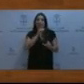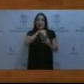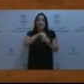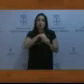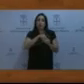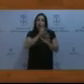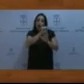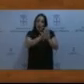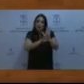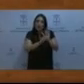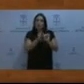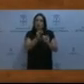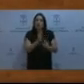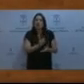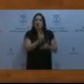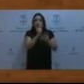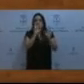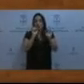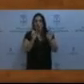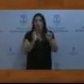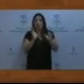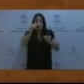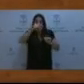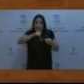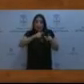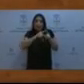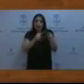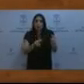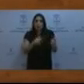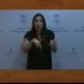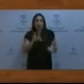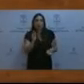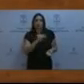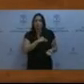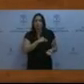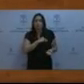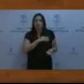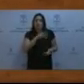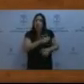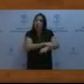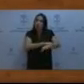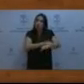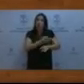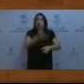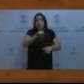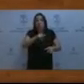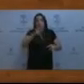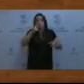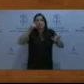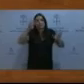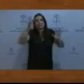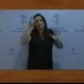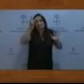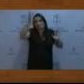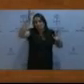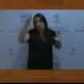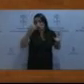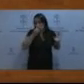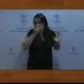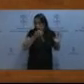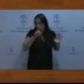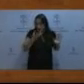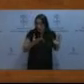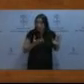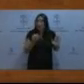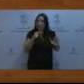educación. Mientras tanto, en Asturias tenemos que lamentar que con un gobierno también supuestamente socialista se haya tenido que